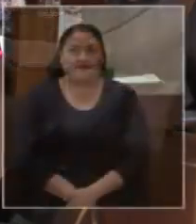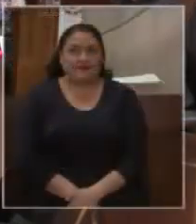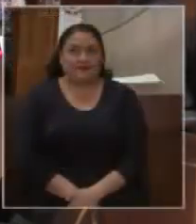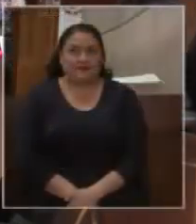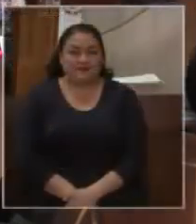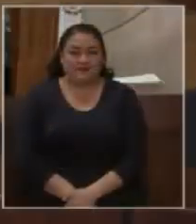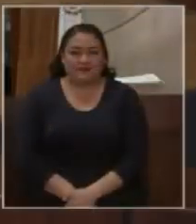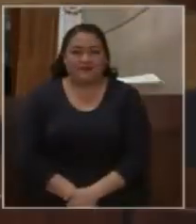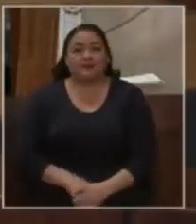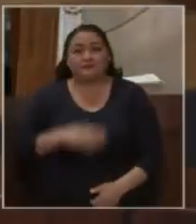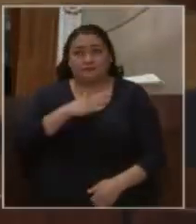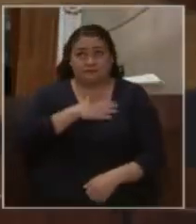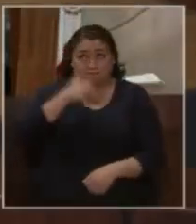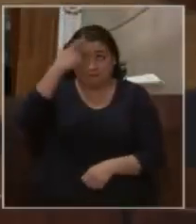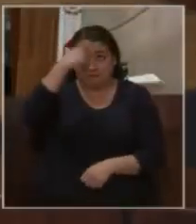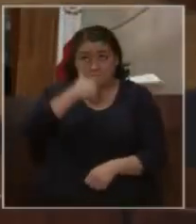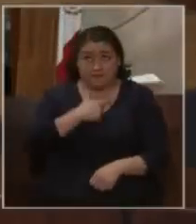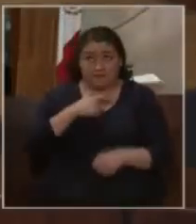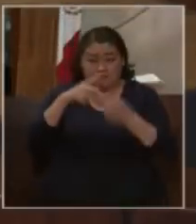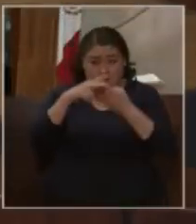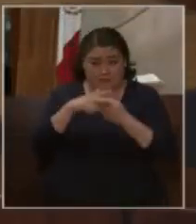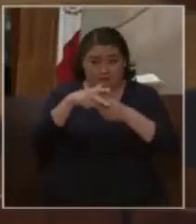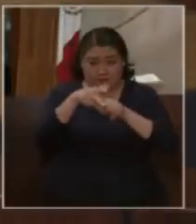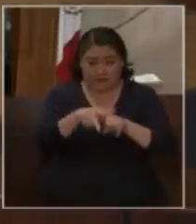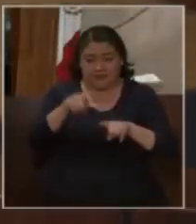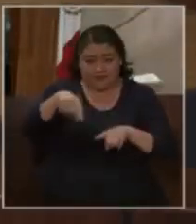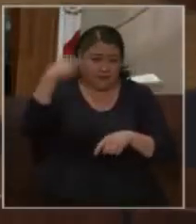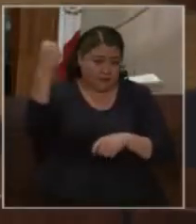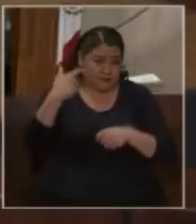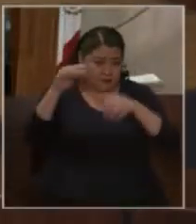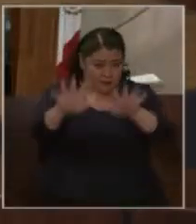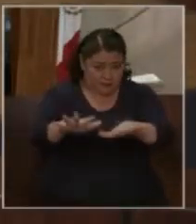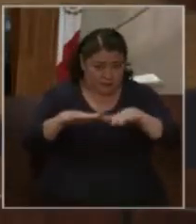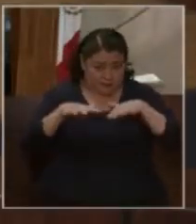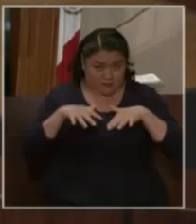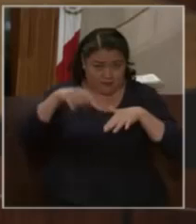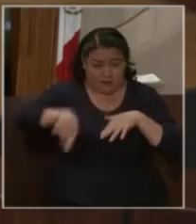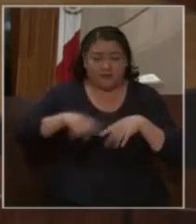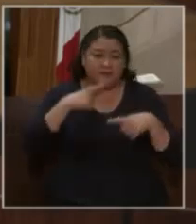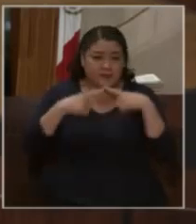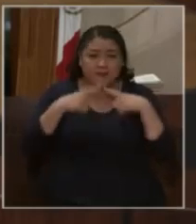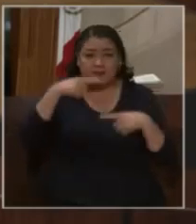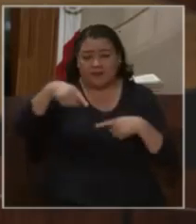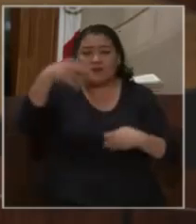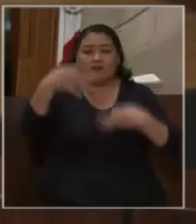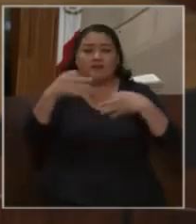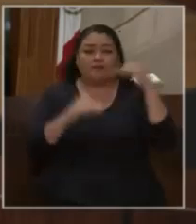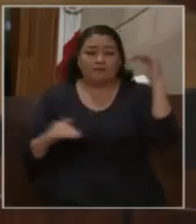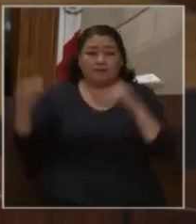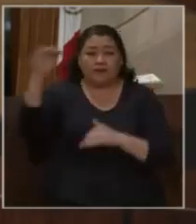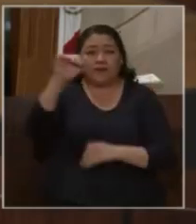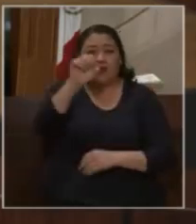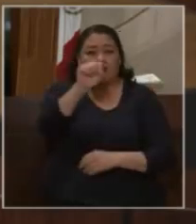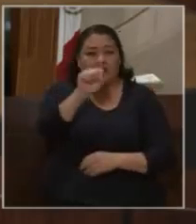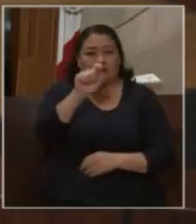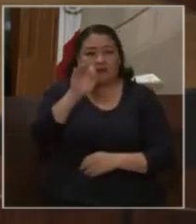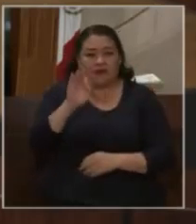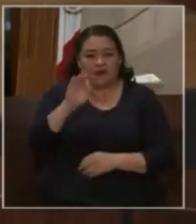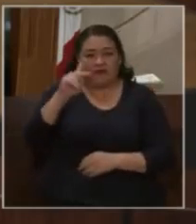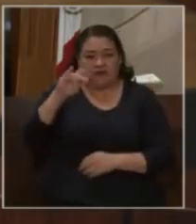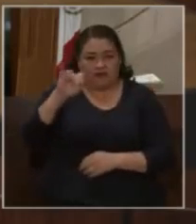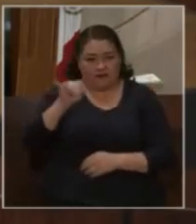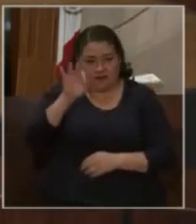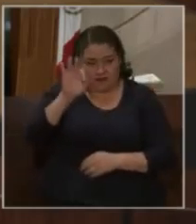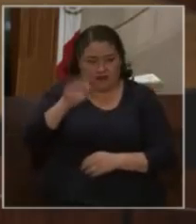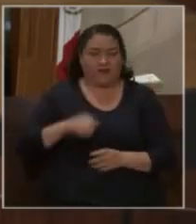Buenas noches. Da inicio la sesión pública de resolución de la Sala Superior del Tribunal Electoral del